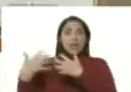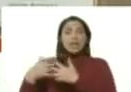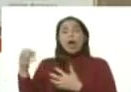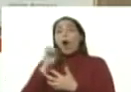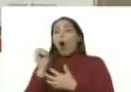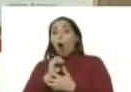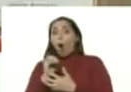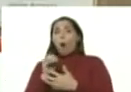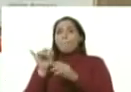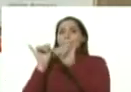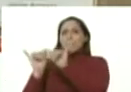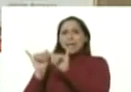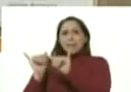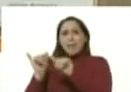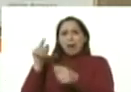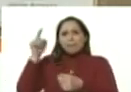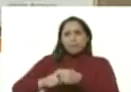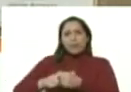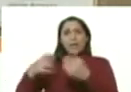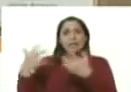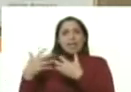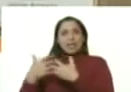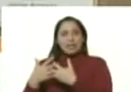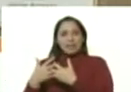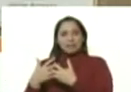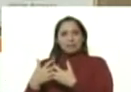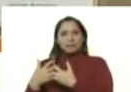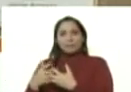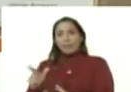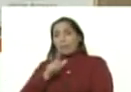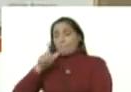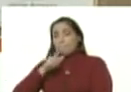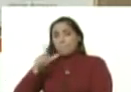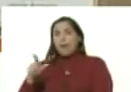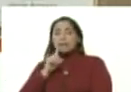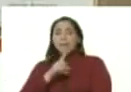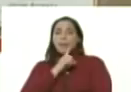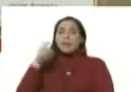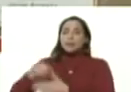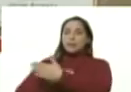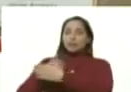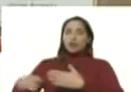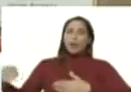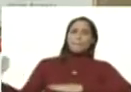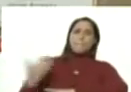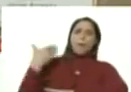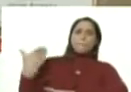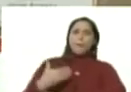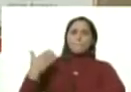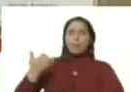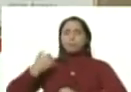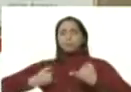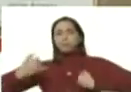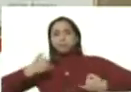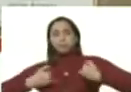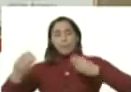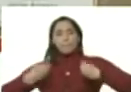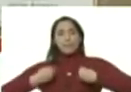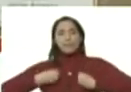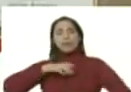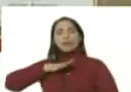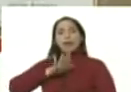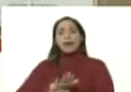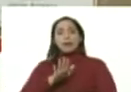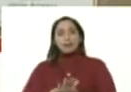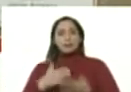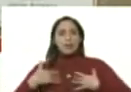parte propia de una guerra, que son estas mal llamadas sanciones que afectan la vida, la tranquilidad, la